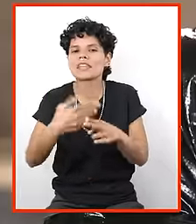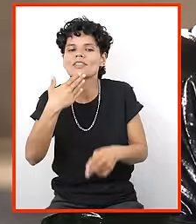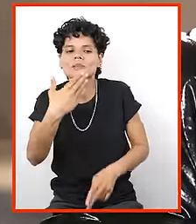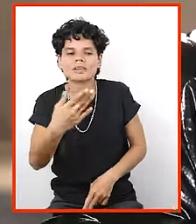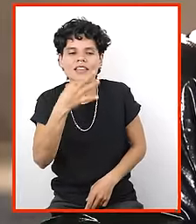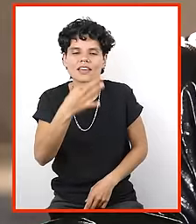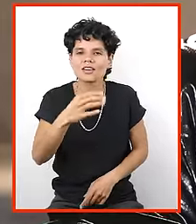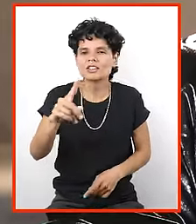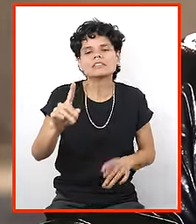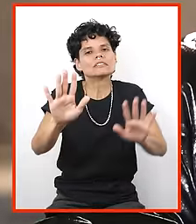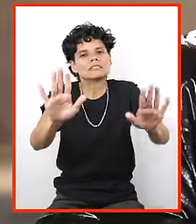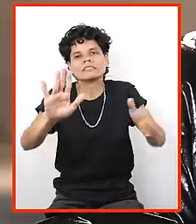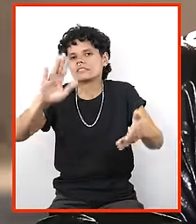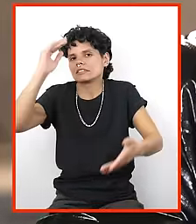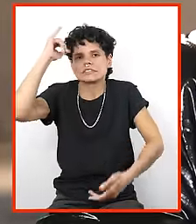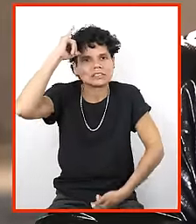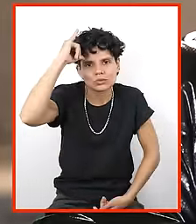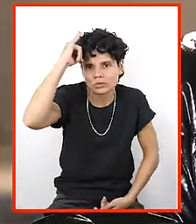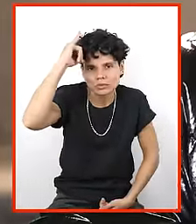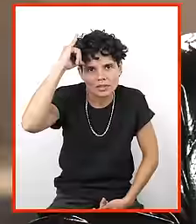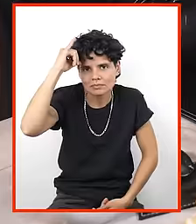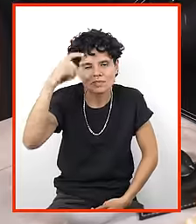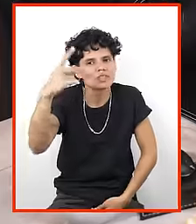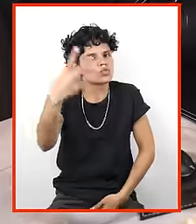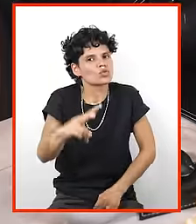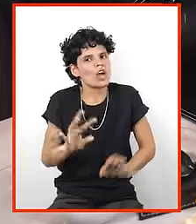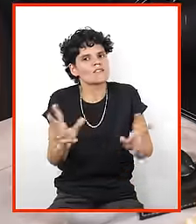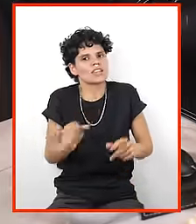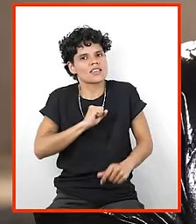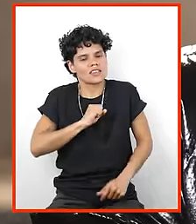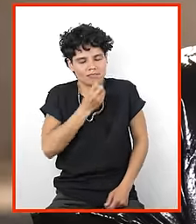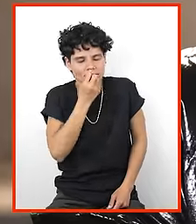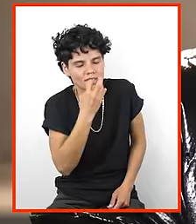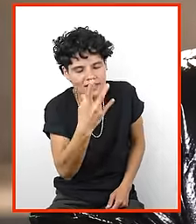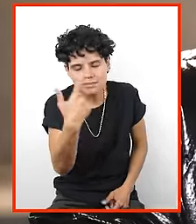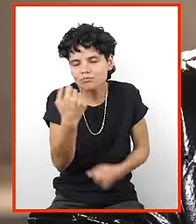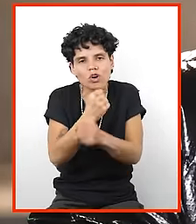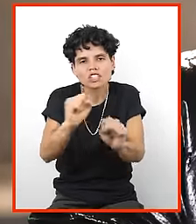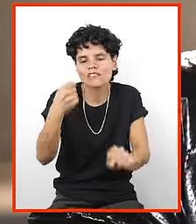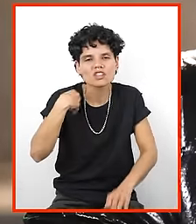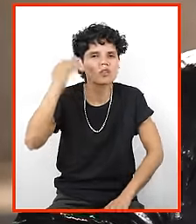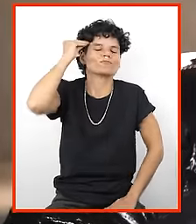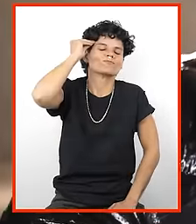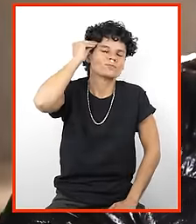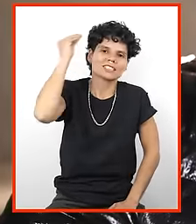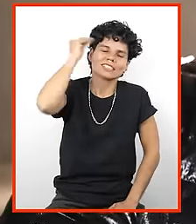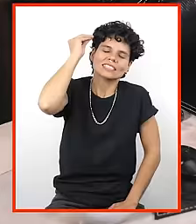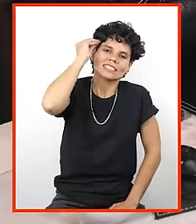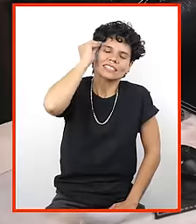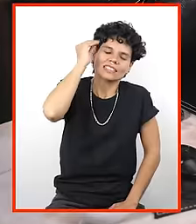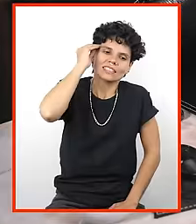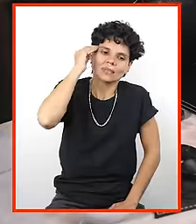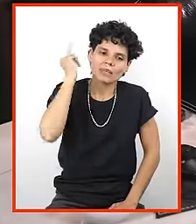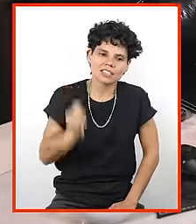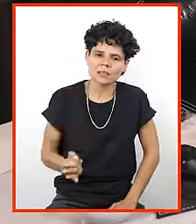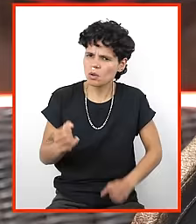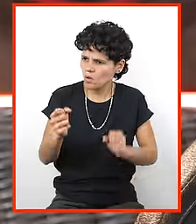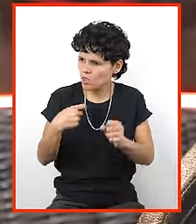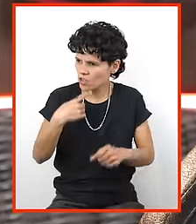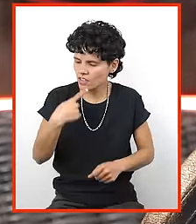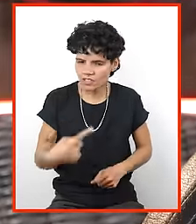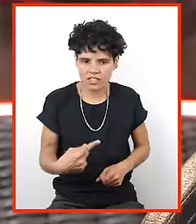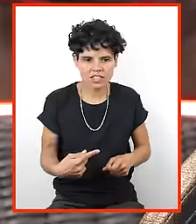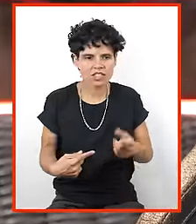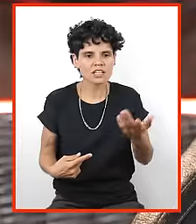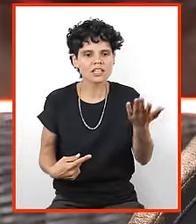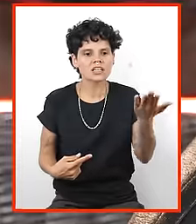Te pido perdón, pero era un gran talento que tenía. Del que no me he olvidado. Inolvidable. ¿Lo puedo decir o no? Una